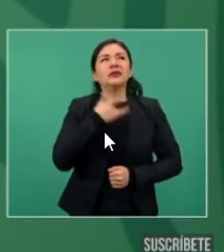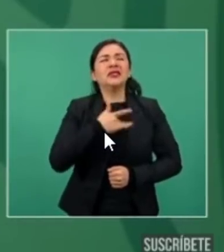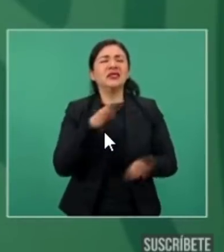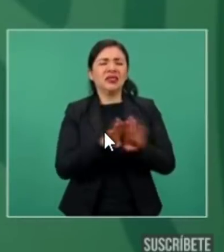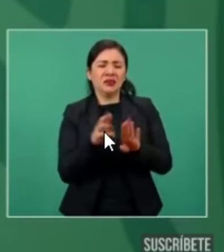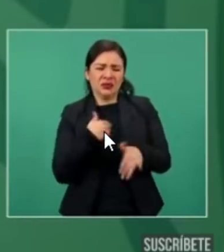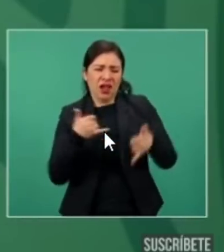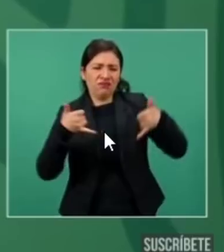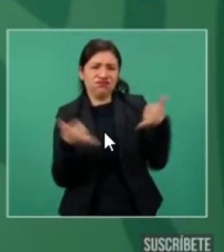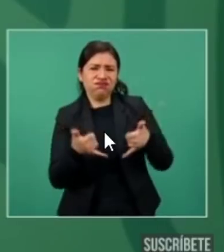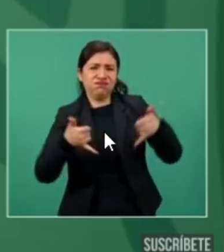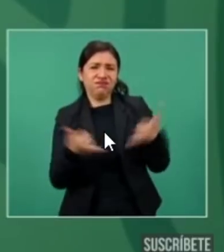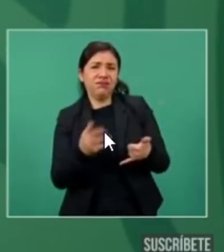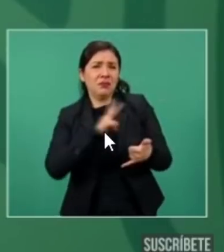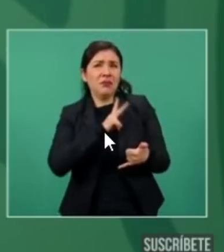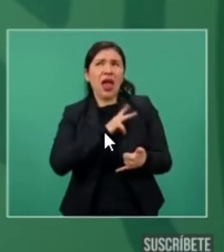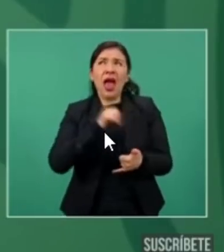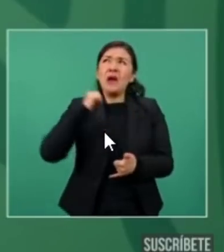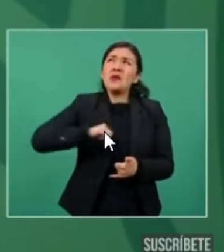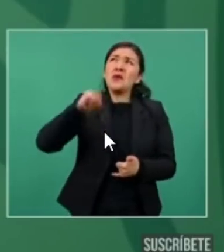de nuestro origen